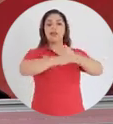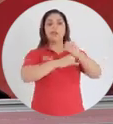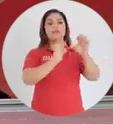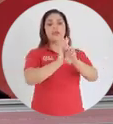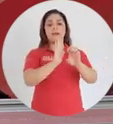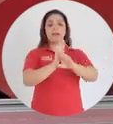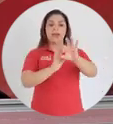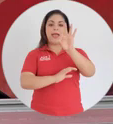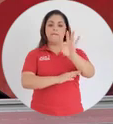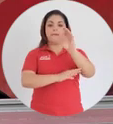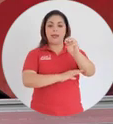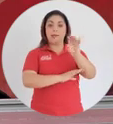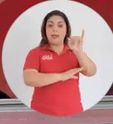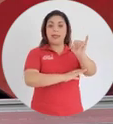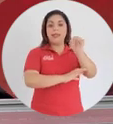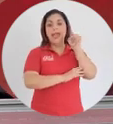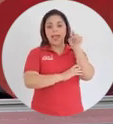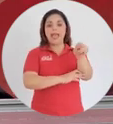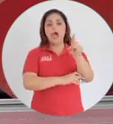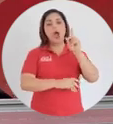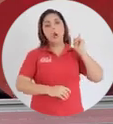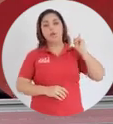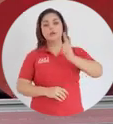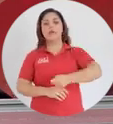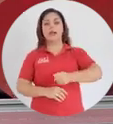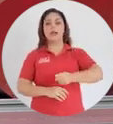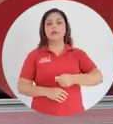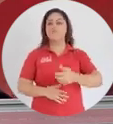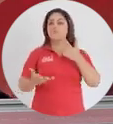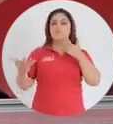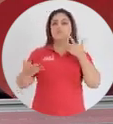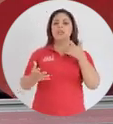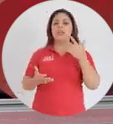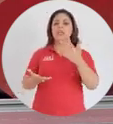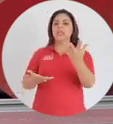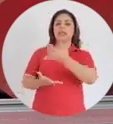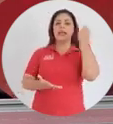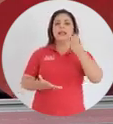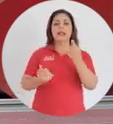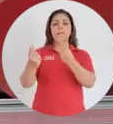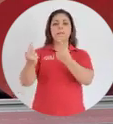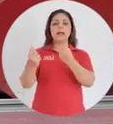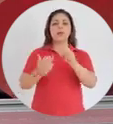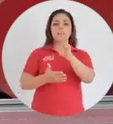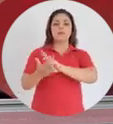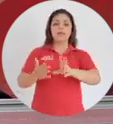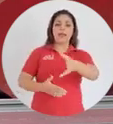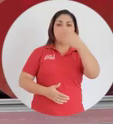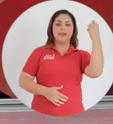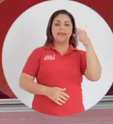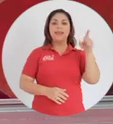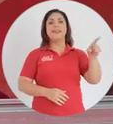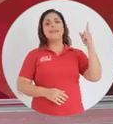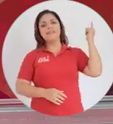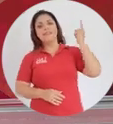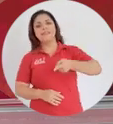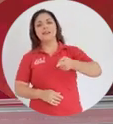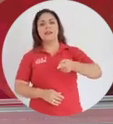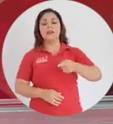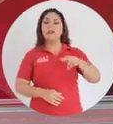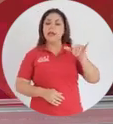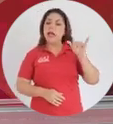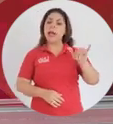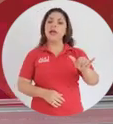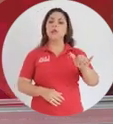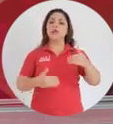Monetario Internacional, que ordena, aunque sea indirectamente, quítenles plata a las universidades, etc. Todo eso